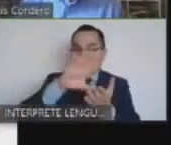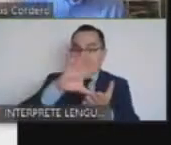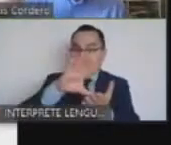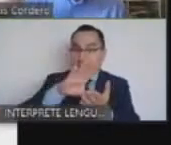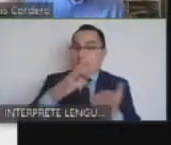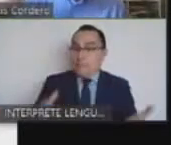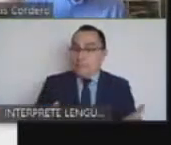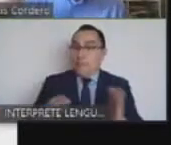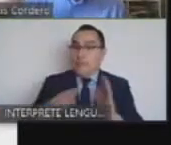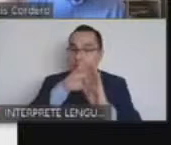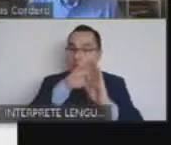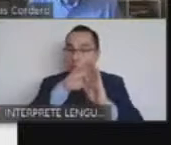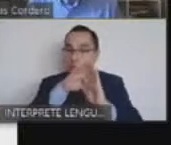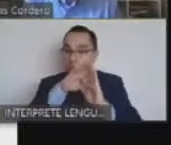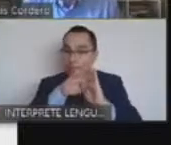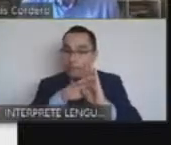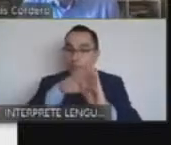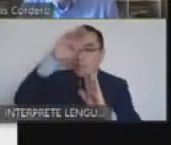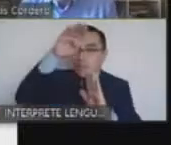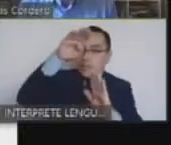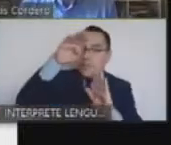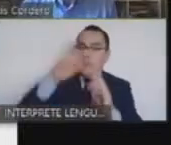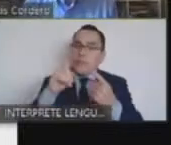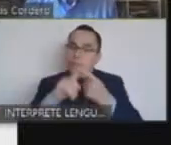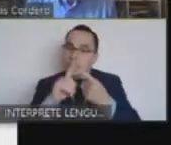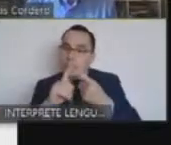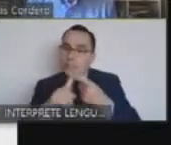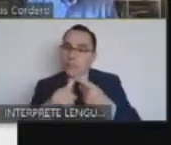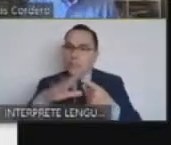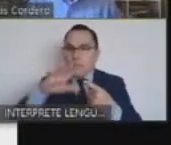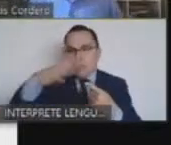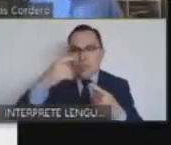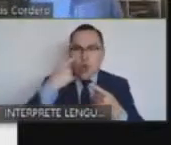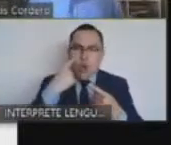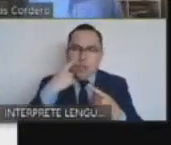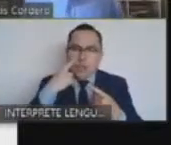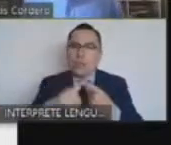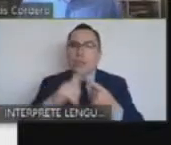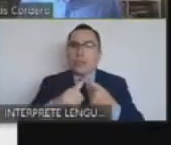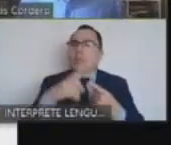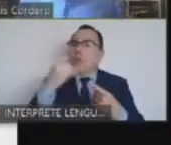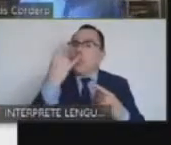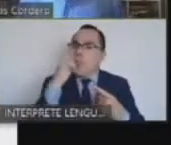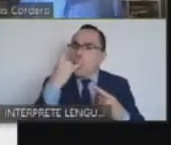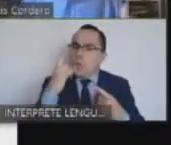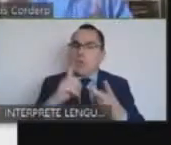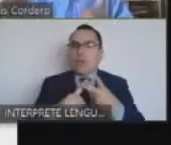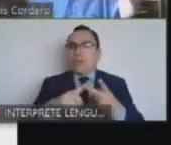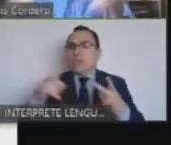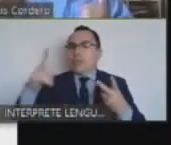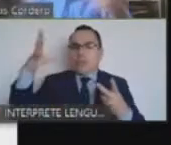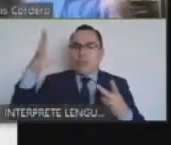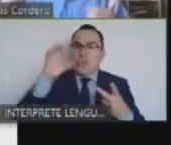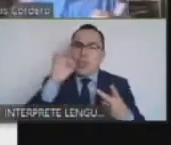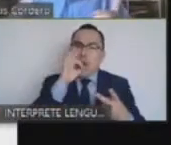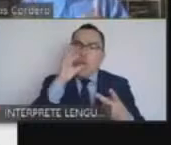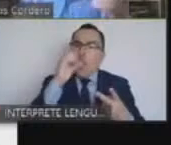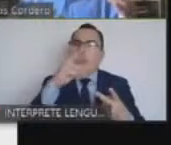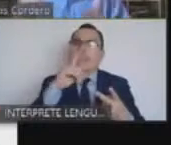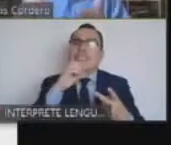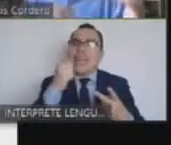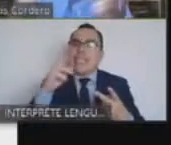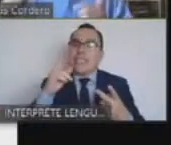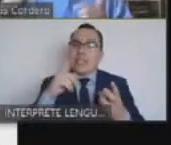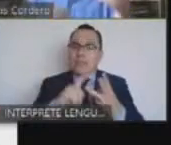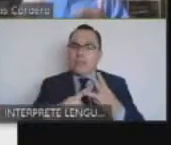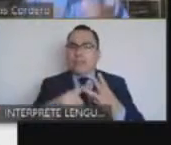en el rango de arriba, que son más o menos conocidos, que es el caso Uruguay, Costa Rica y Chile, que más o menos se van a mover